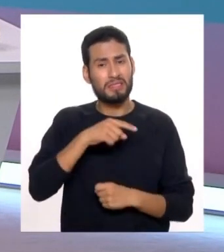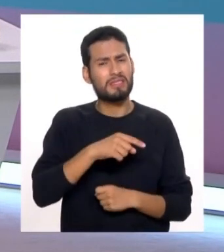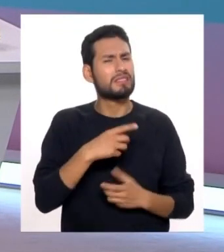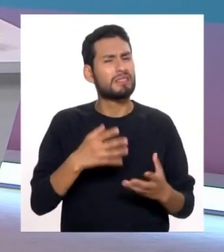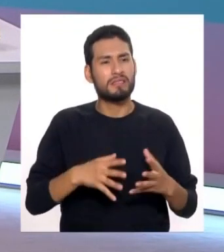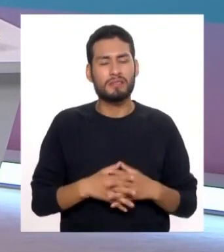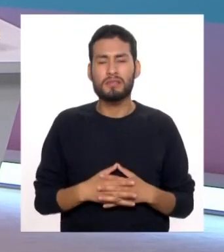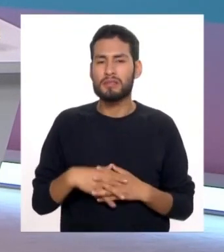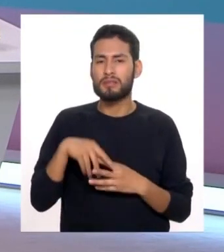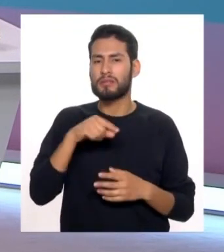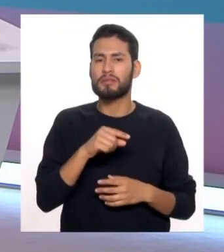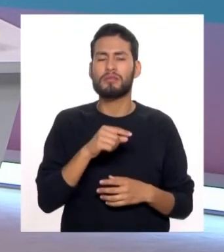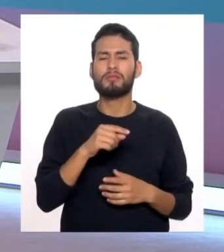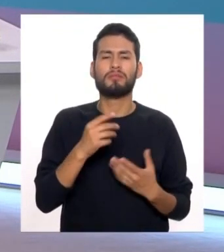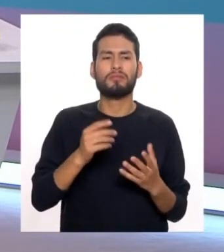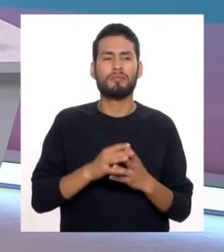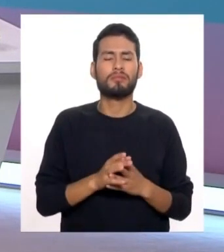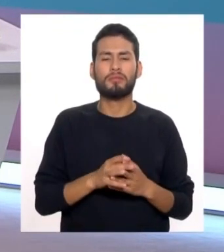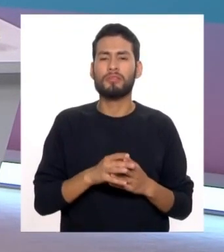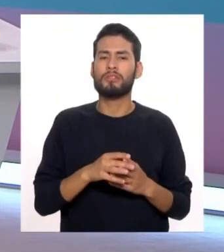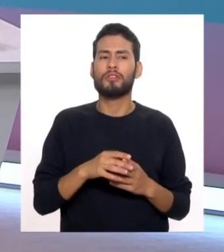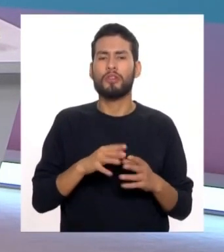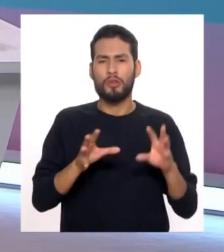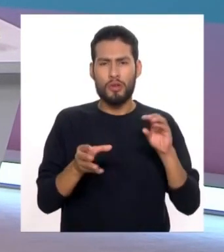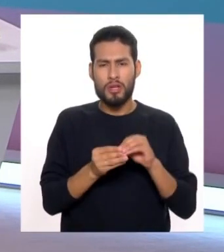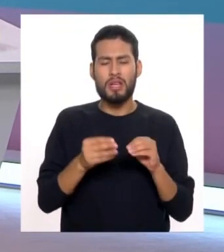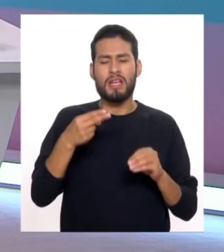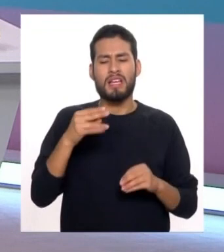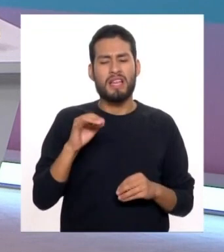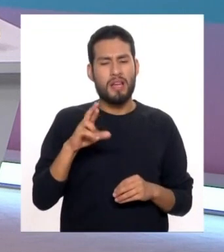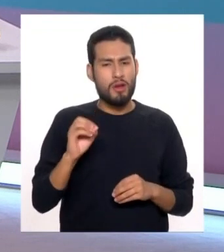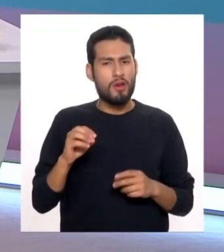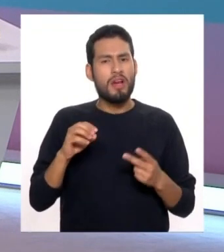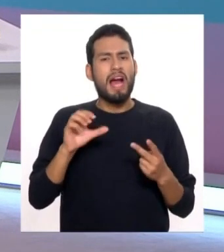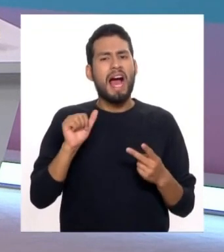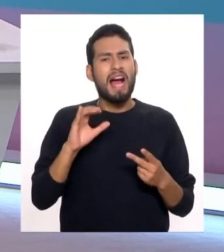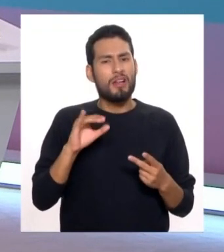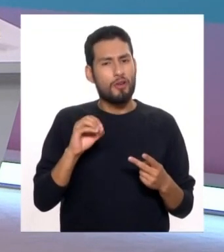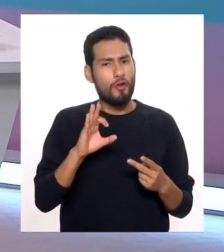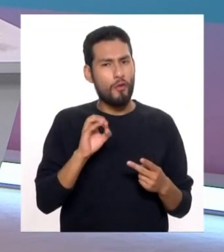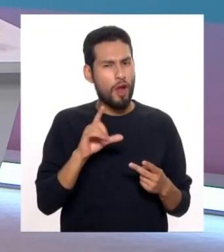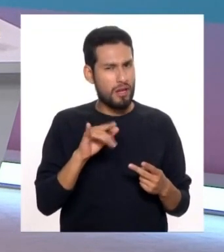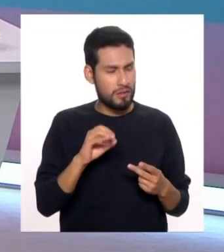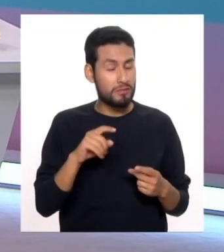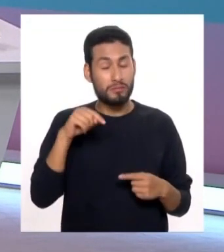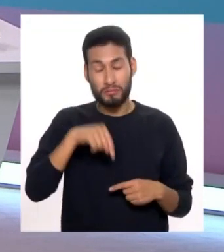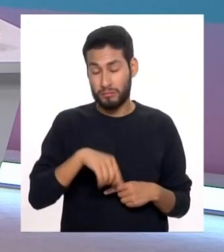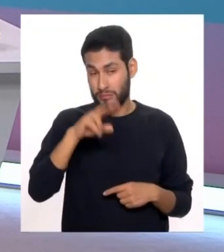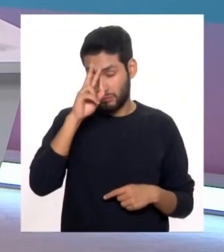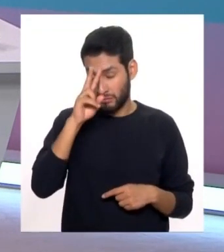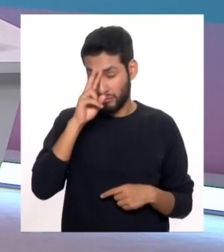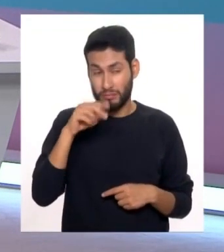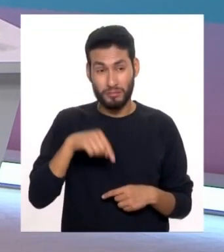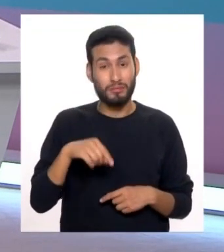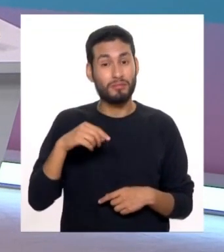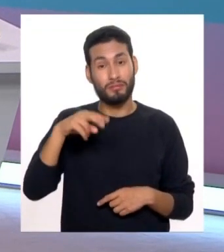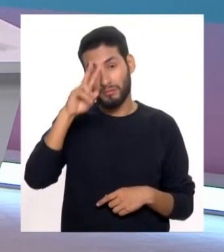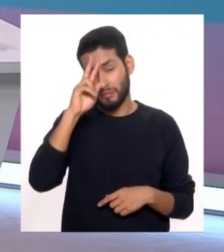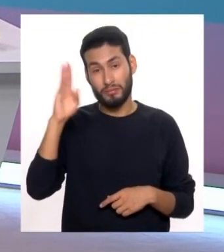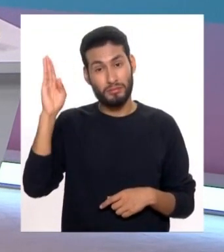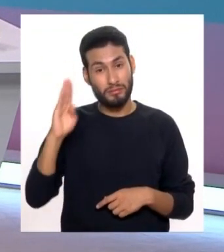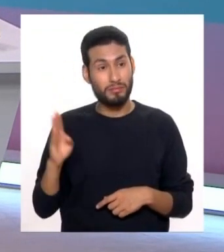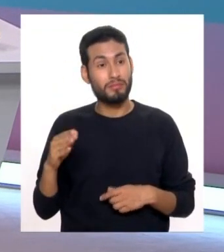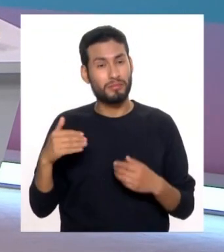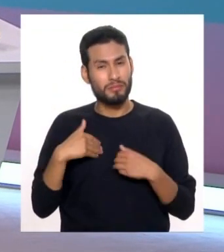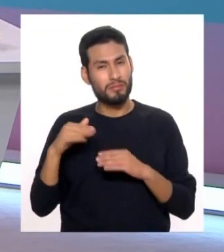estar, entre otros, fortificada con hierro, ácido fólico. Aunque se dice que en Perú y Brasil tienen un